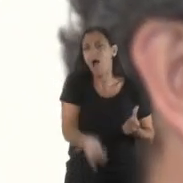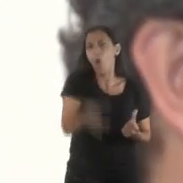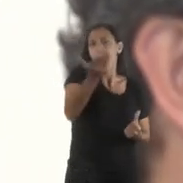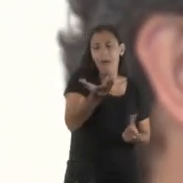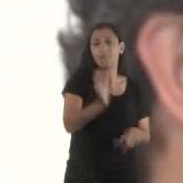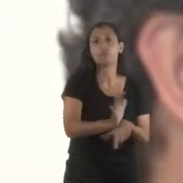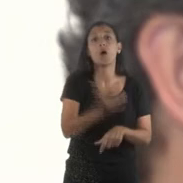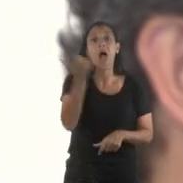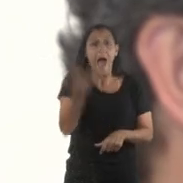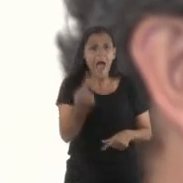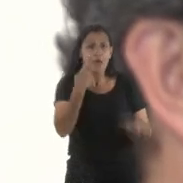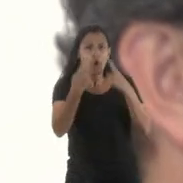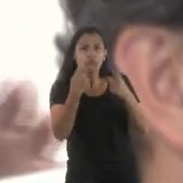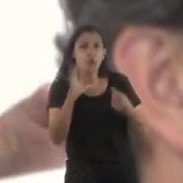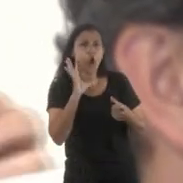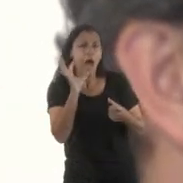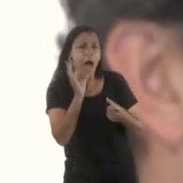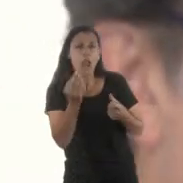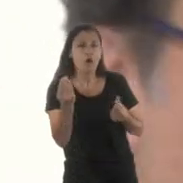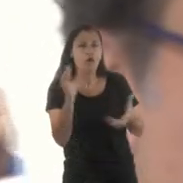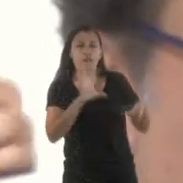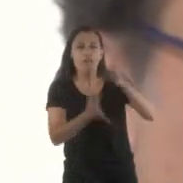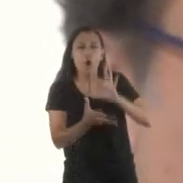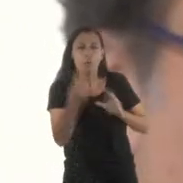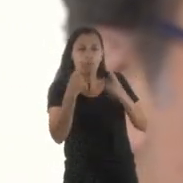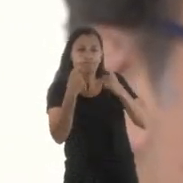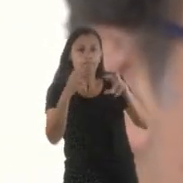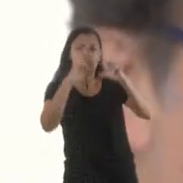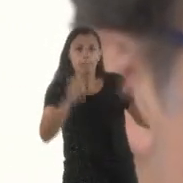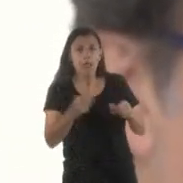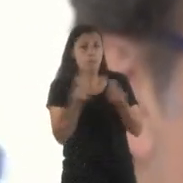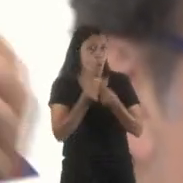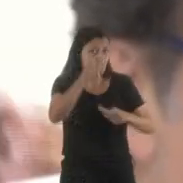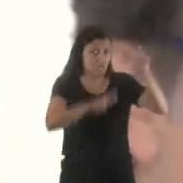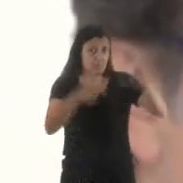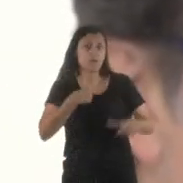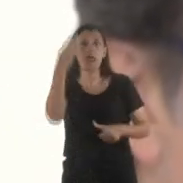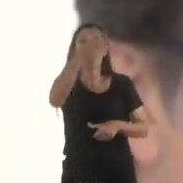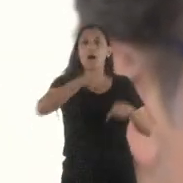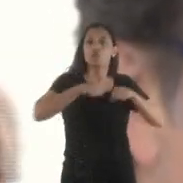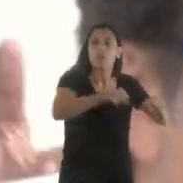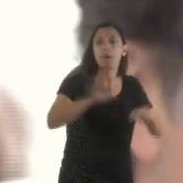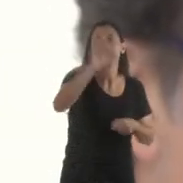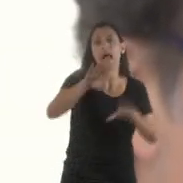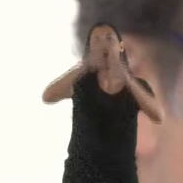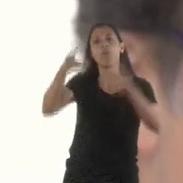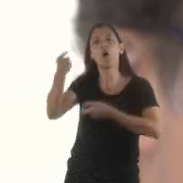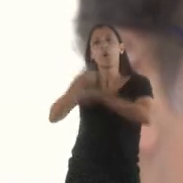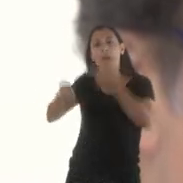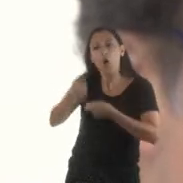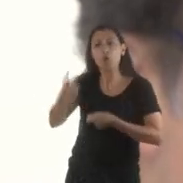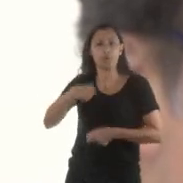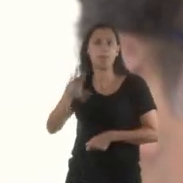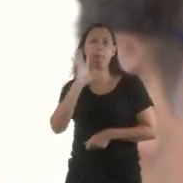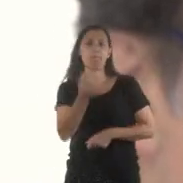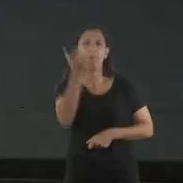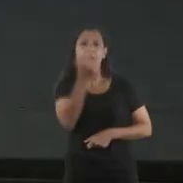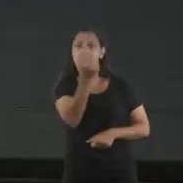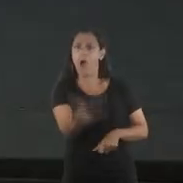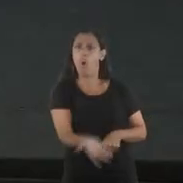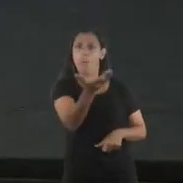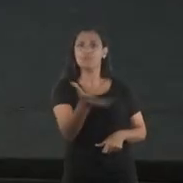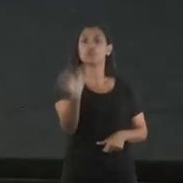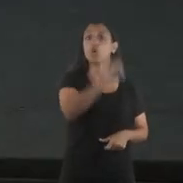algún tipo de control minucioso, porque muchas personas que se acercan a minimercados, autoservicios, tienen ese aumento a diario.